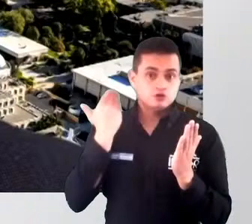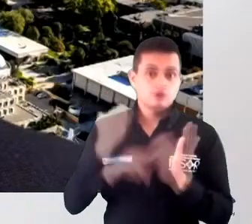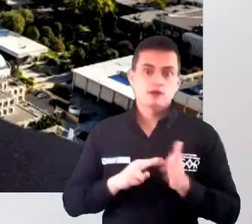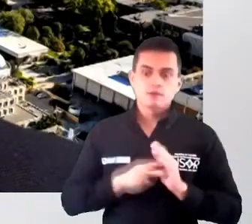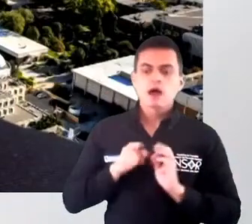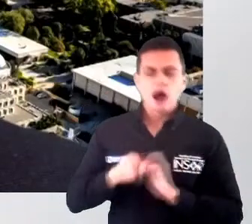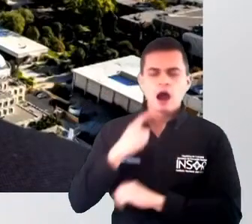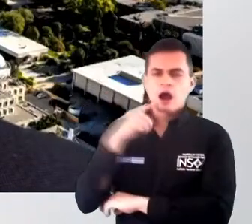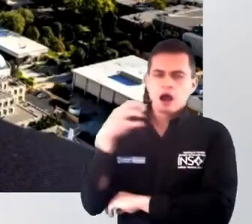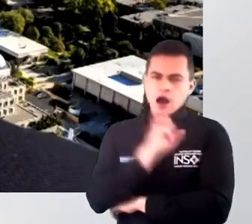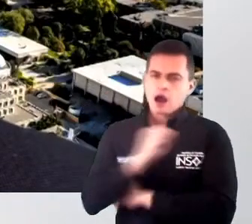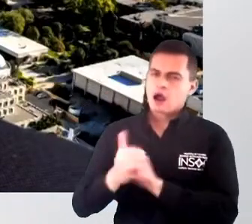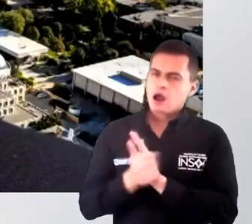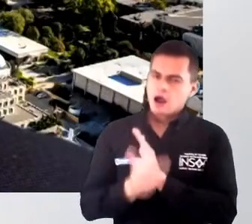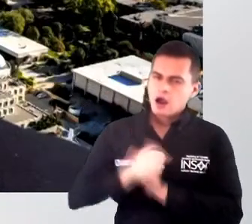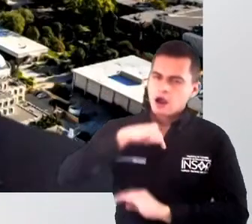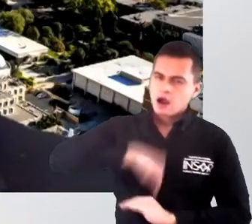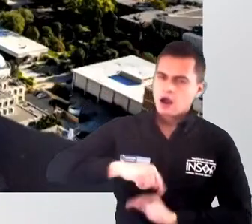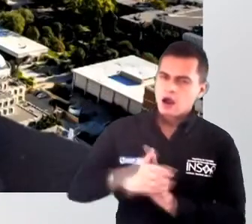las formas que podríamos